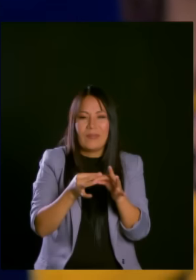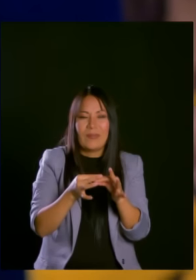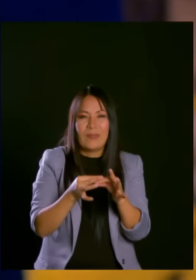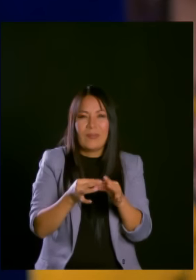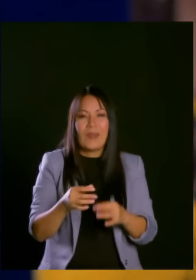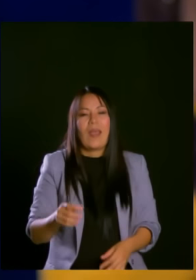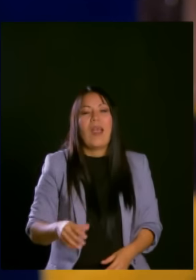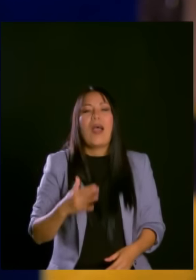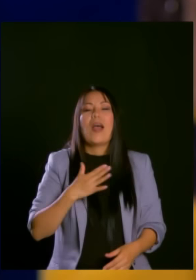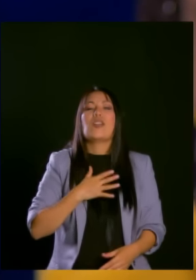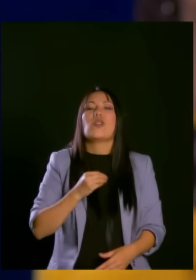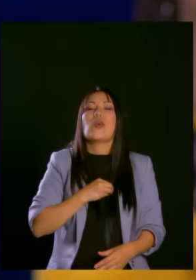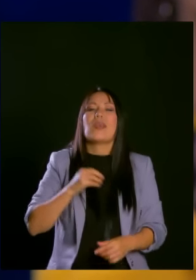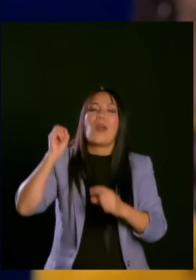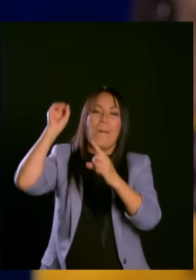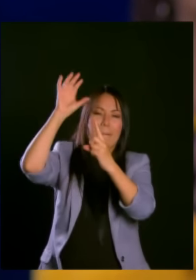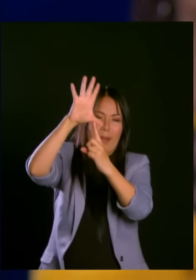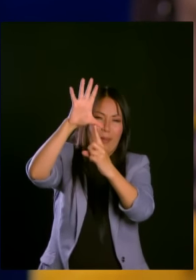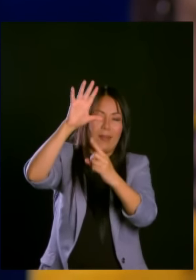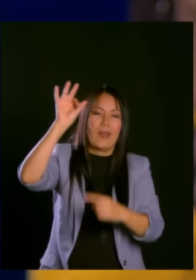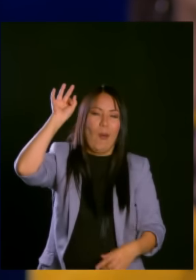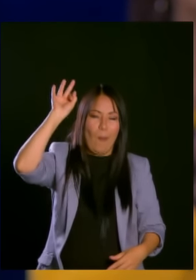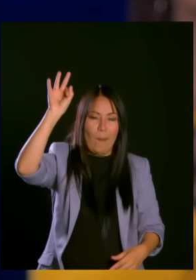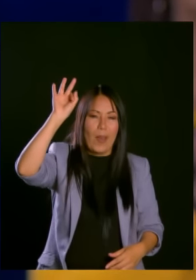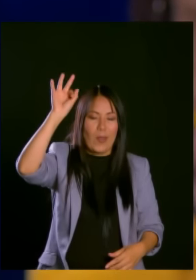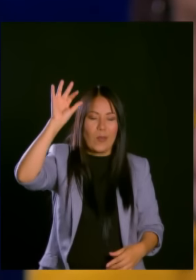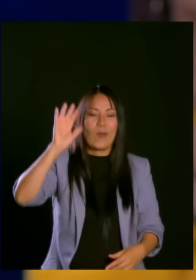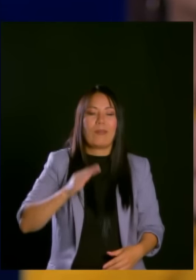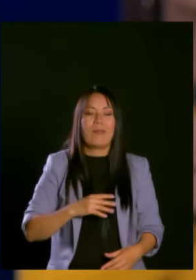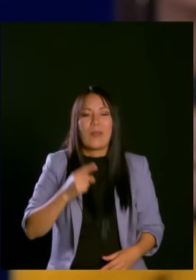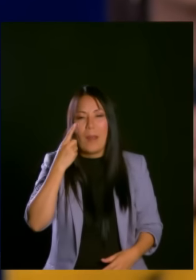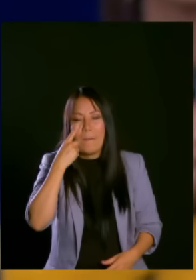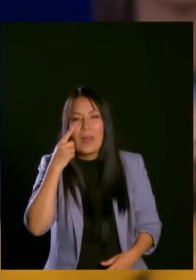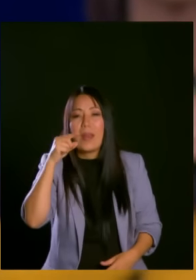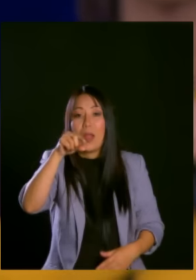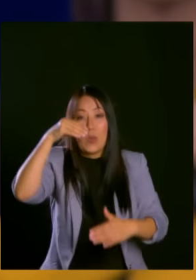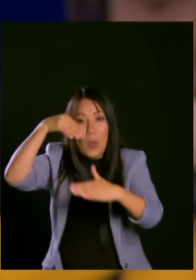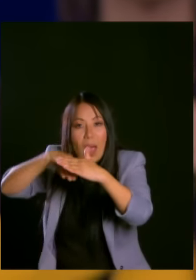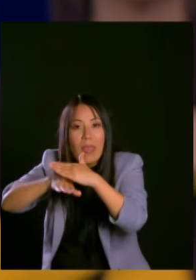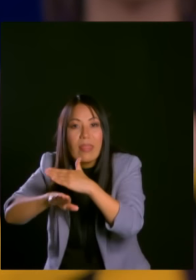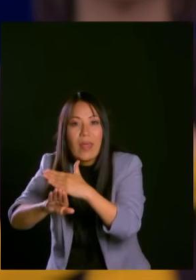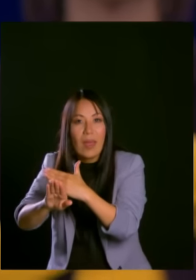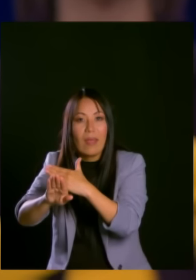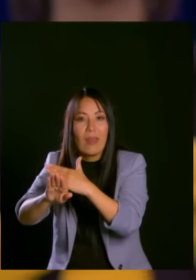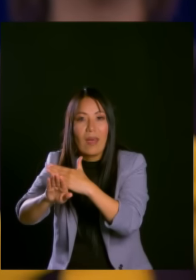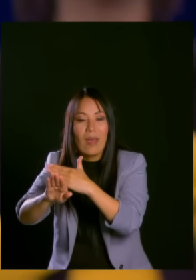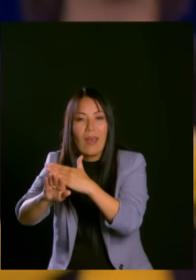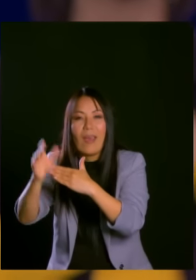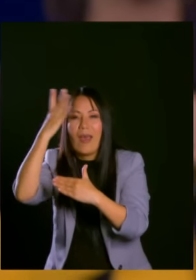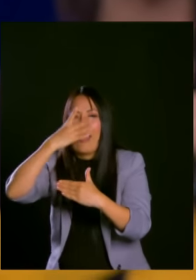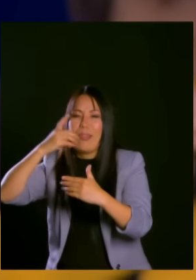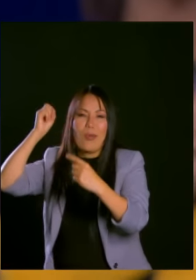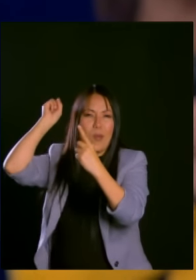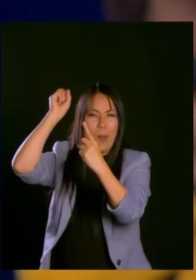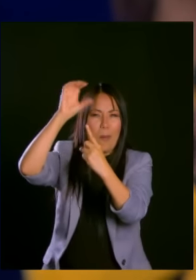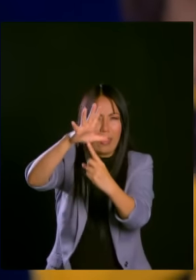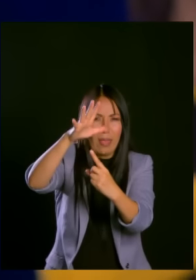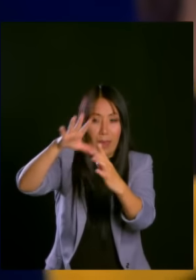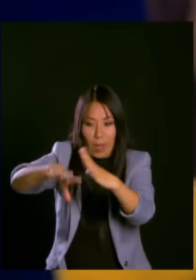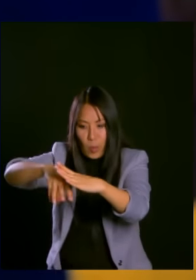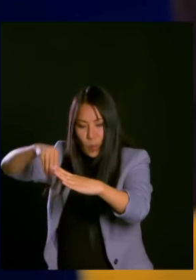¿Te puedo bendecir como tu pastor? Dios bendiga tu entrada. Dios bendiga tu